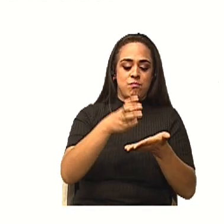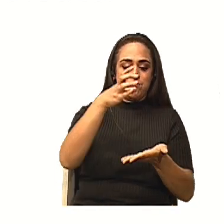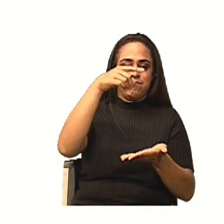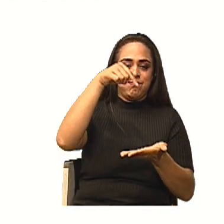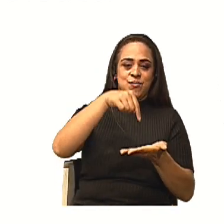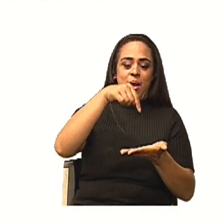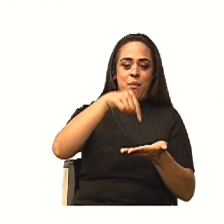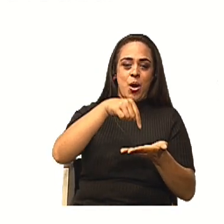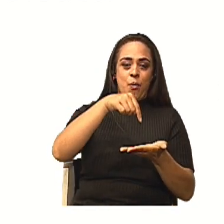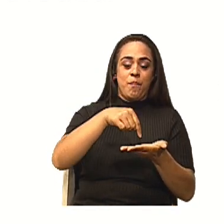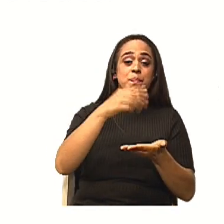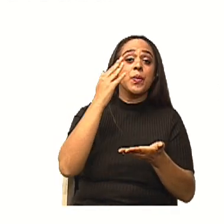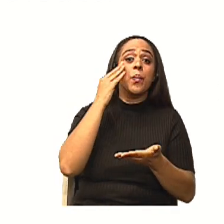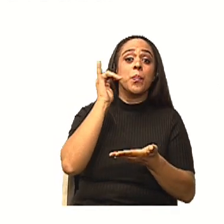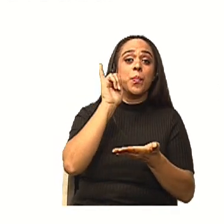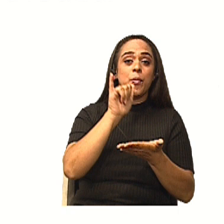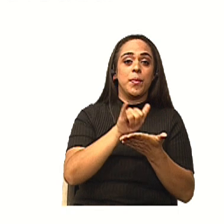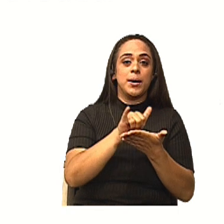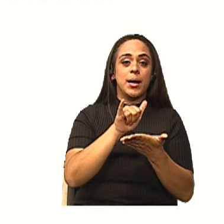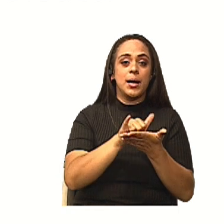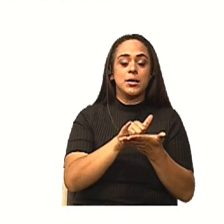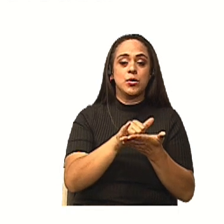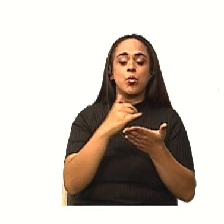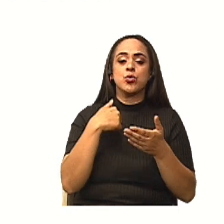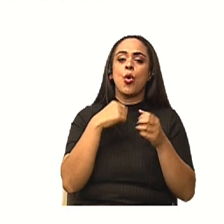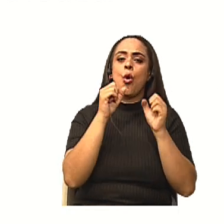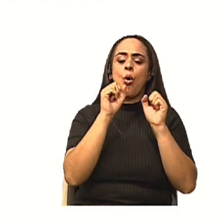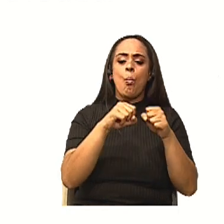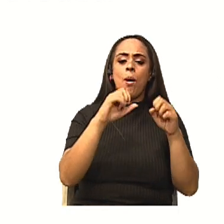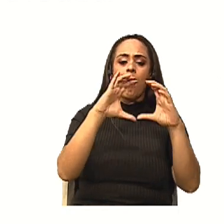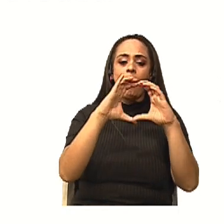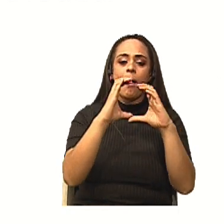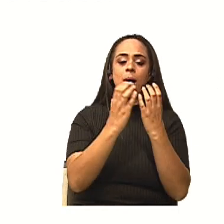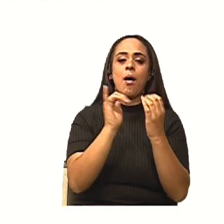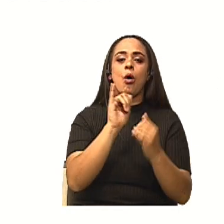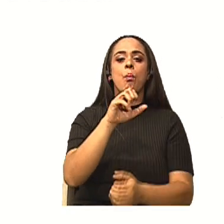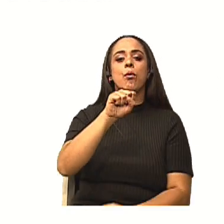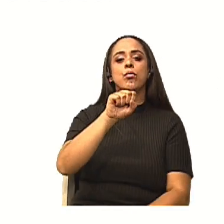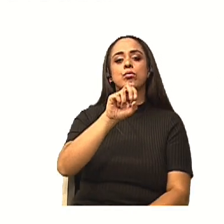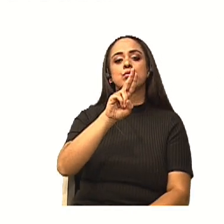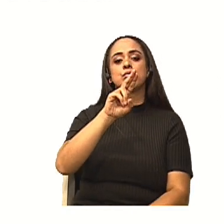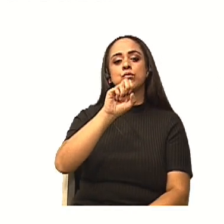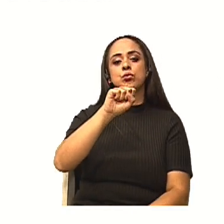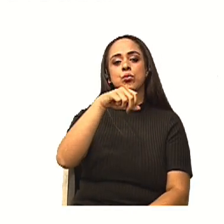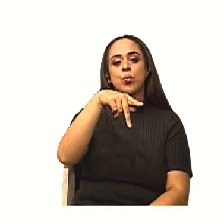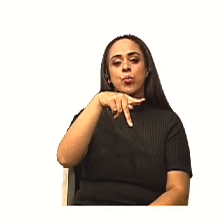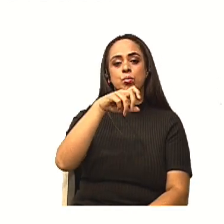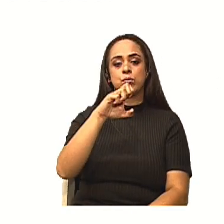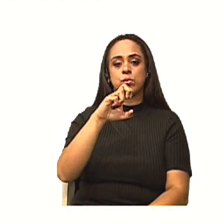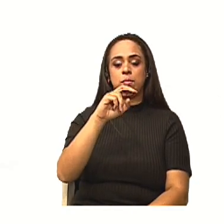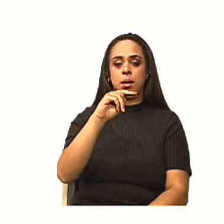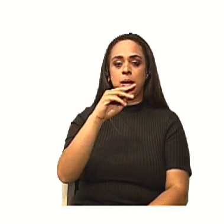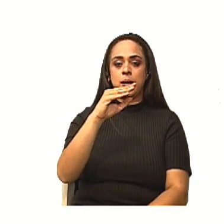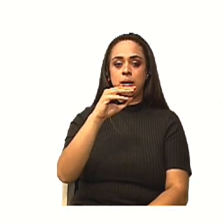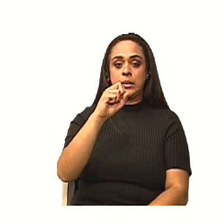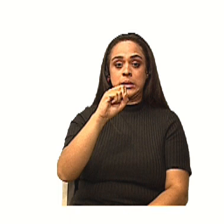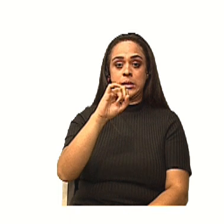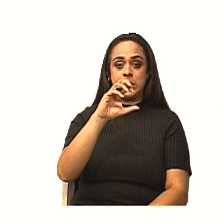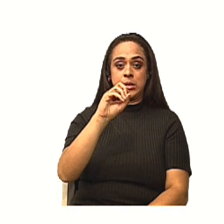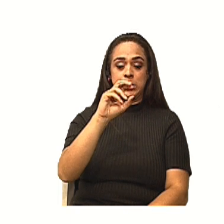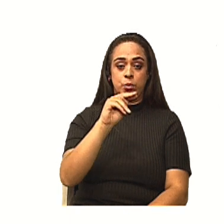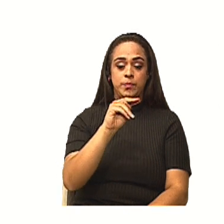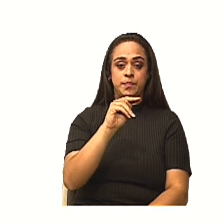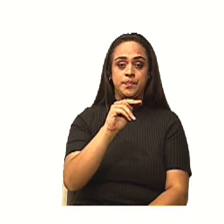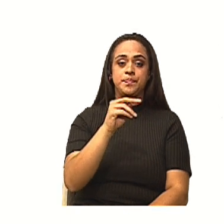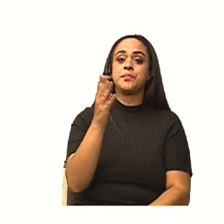recipiente. Por lo tanto, eso yo lo puedo clasificar como una suspensión. Muy bien. Algunos